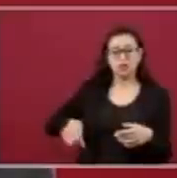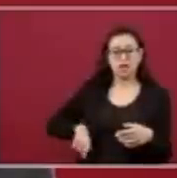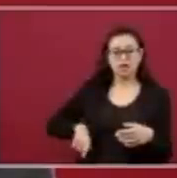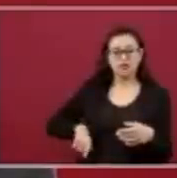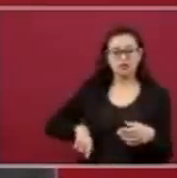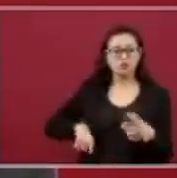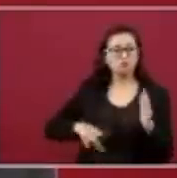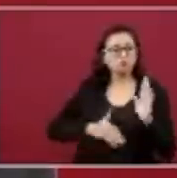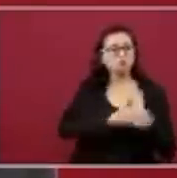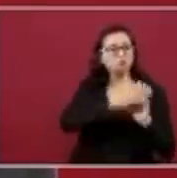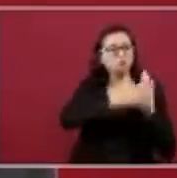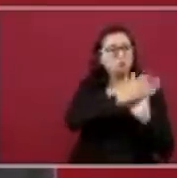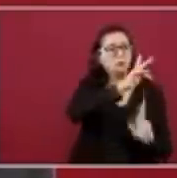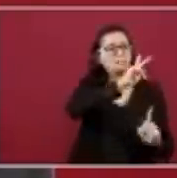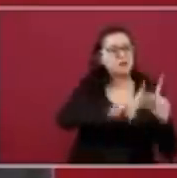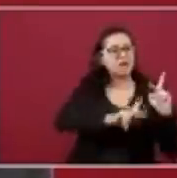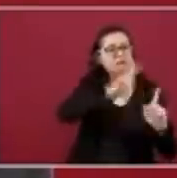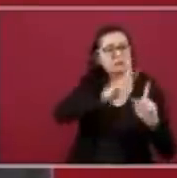inconclusas,